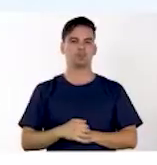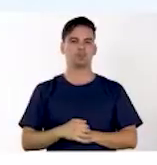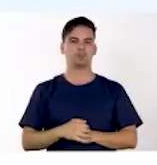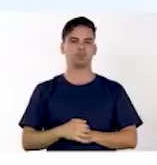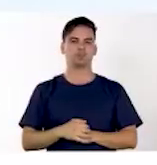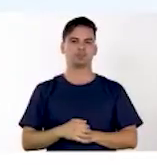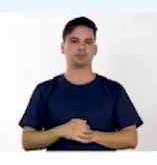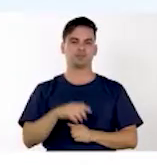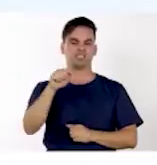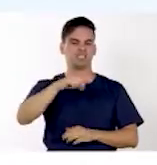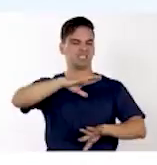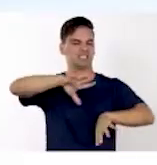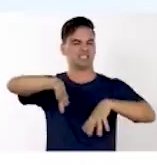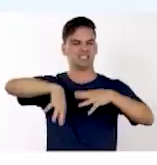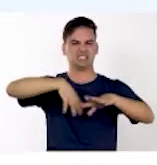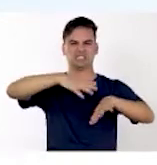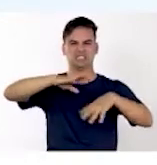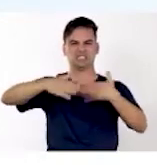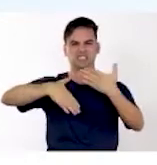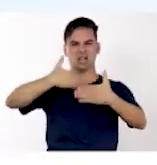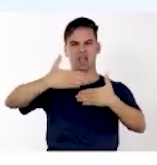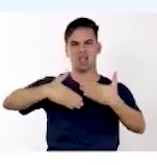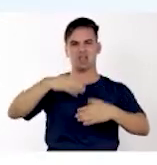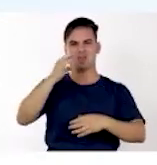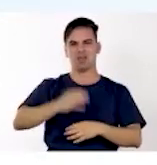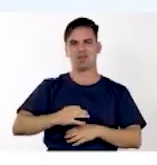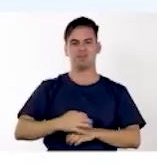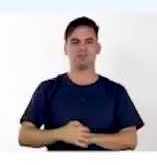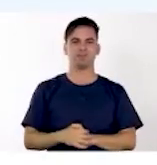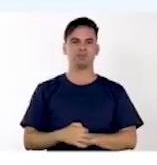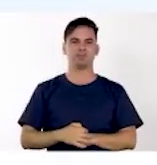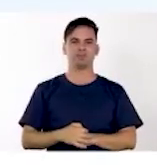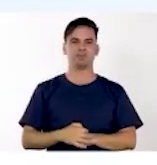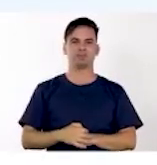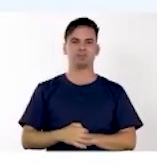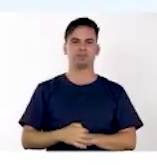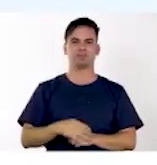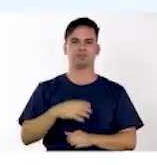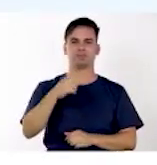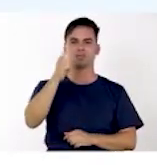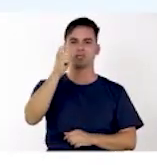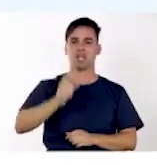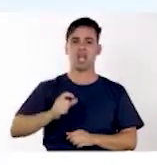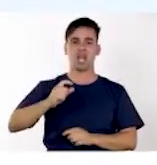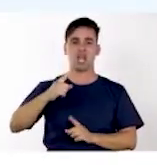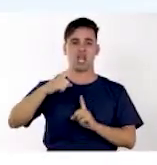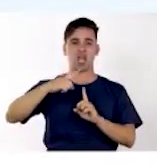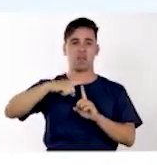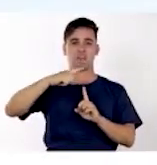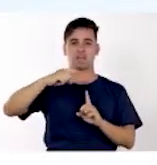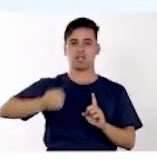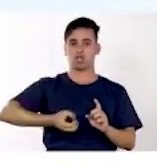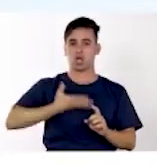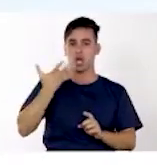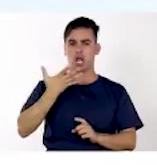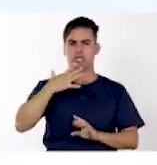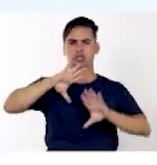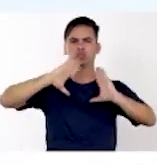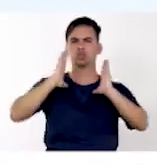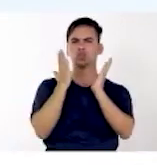En el sistema de personajes tenemos, todas son mujeres, tenemos a Bernarda con 60